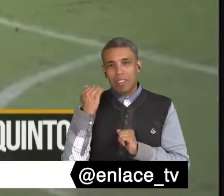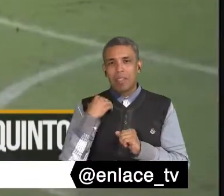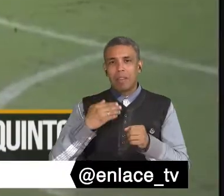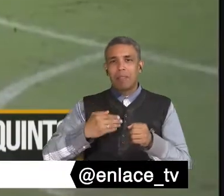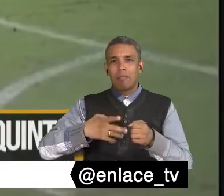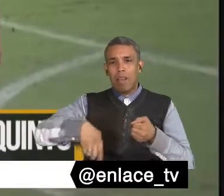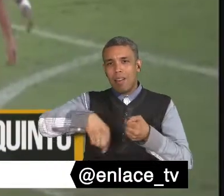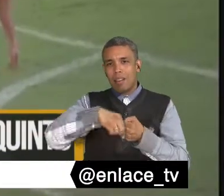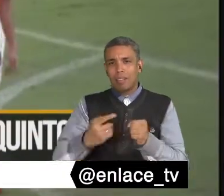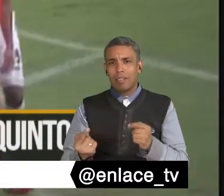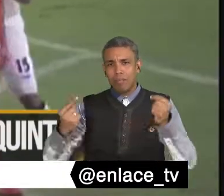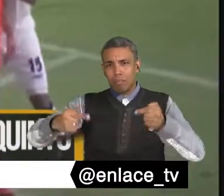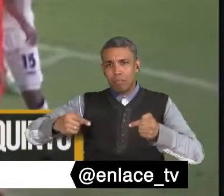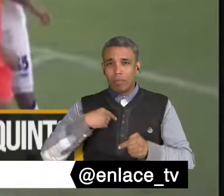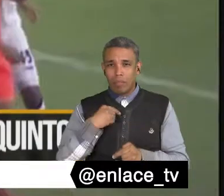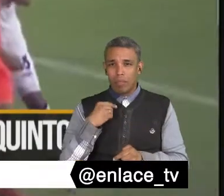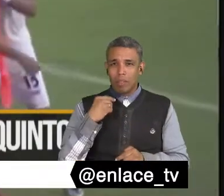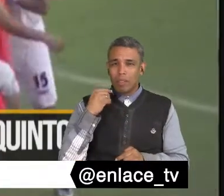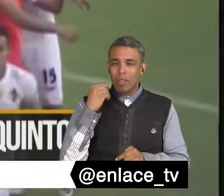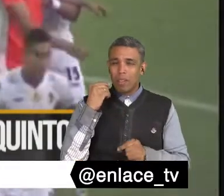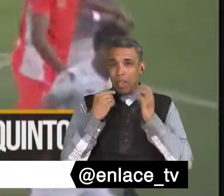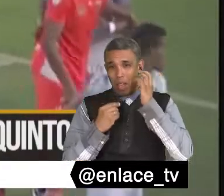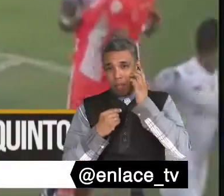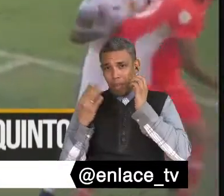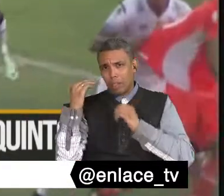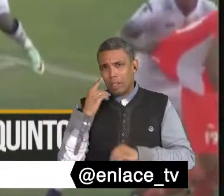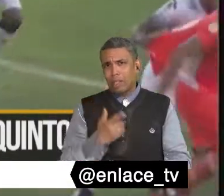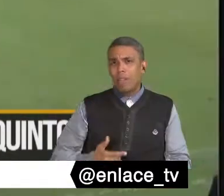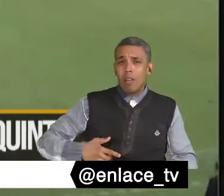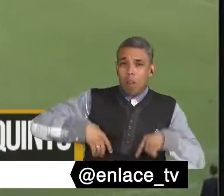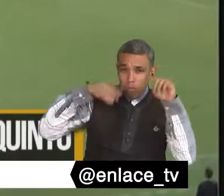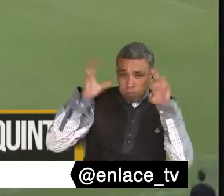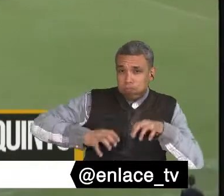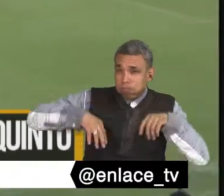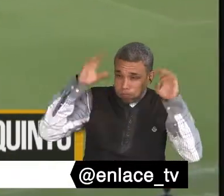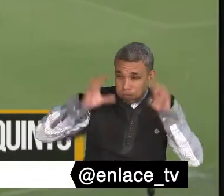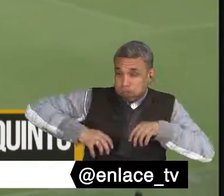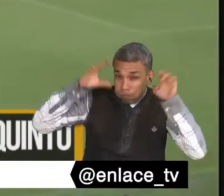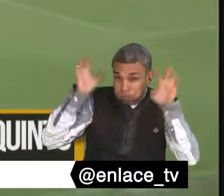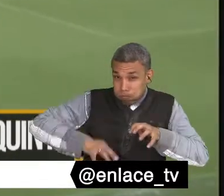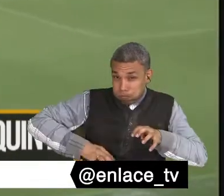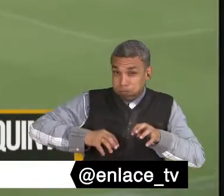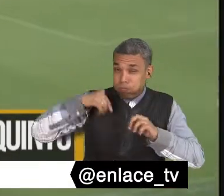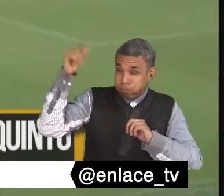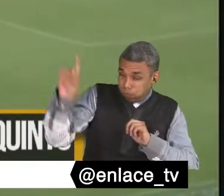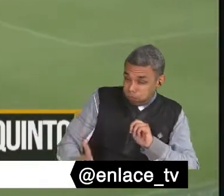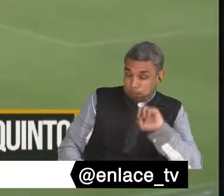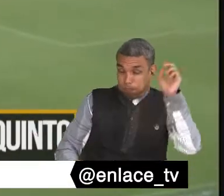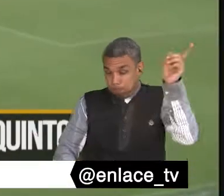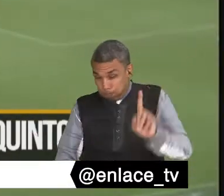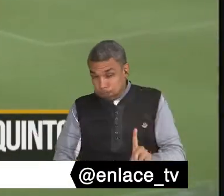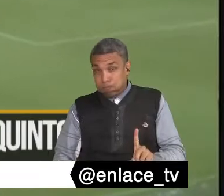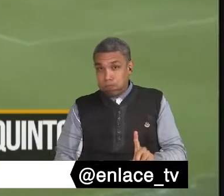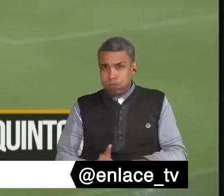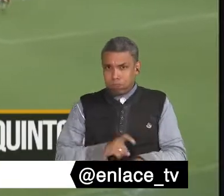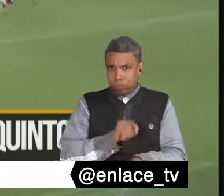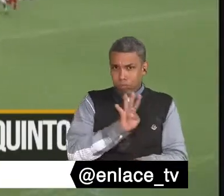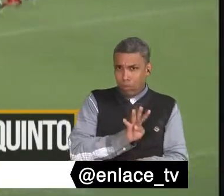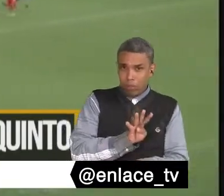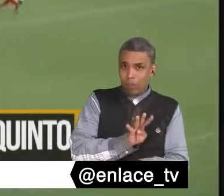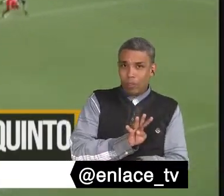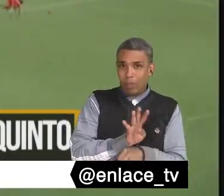2017. La fuerte tormenta eléctrica que cayó en el estadio de Envigado provocó que el partido no comenzara a las 4 de la tarde como estaba programado, sino que inició 30 minutos más